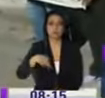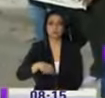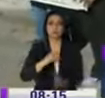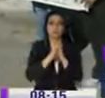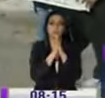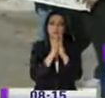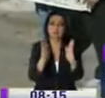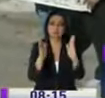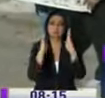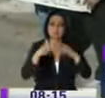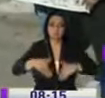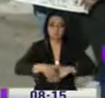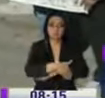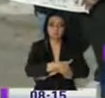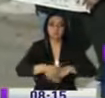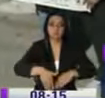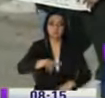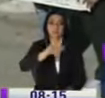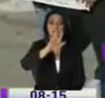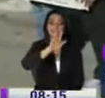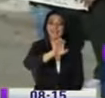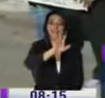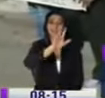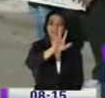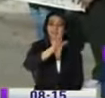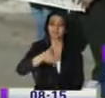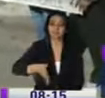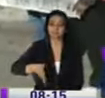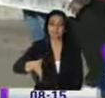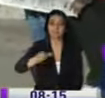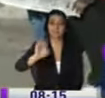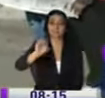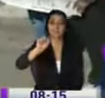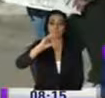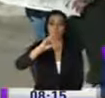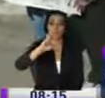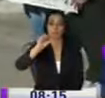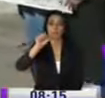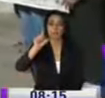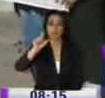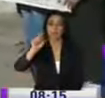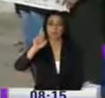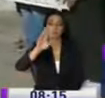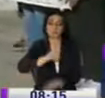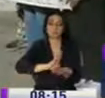calle E3 y Graciela Escudero aquí entre los barrios Jazmines y también